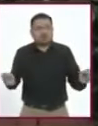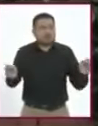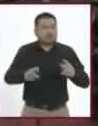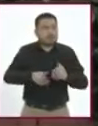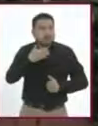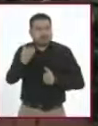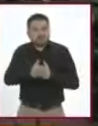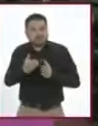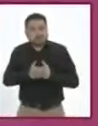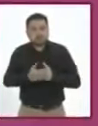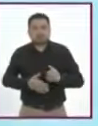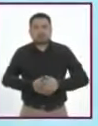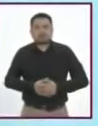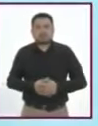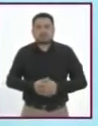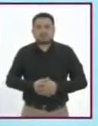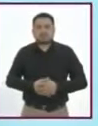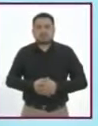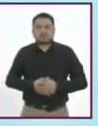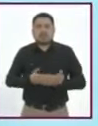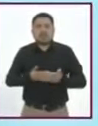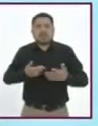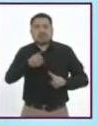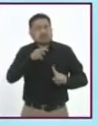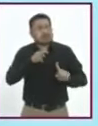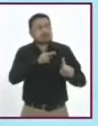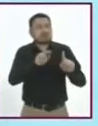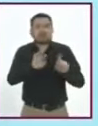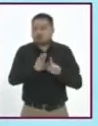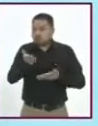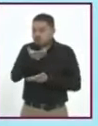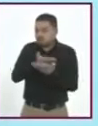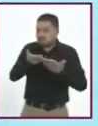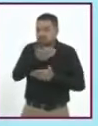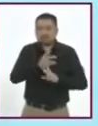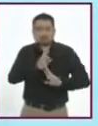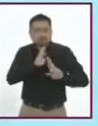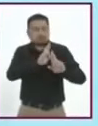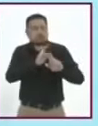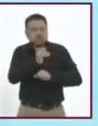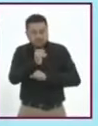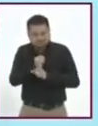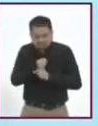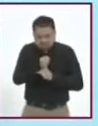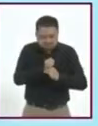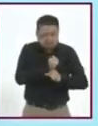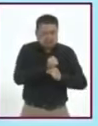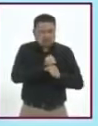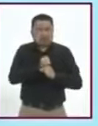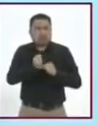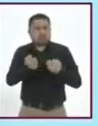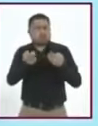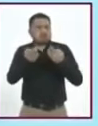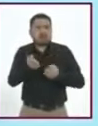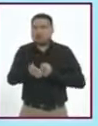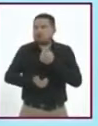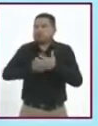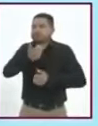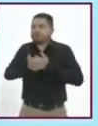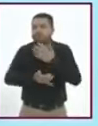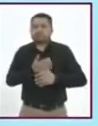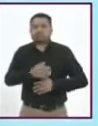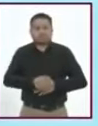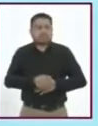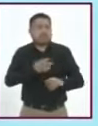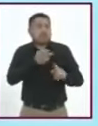la próxima! Acaban de ver cómo socializar los resultados de una investigación de manera oral.